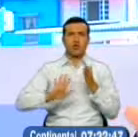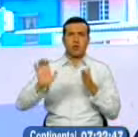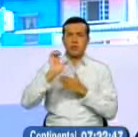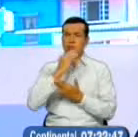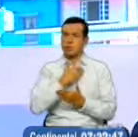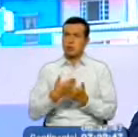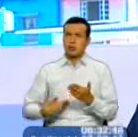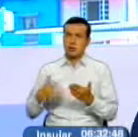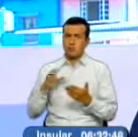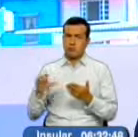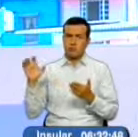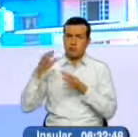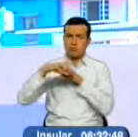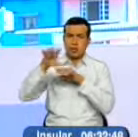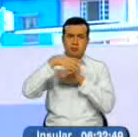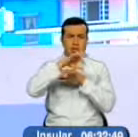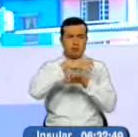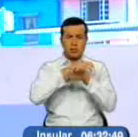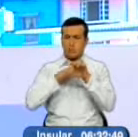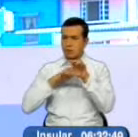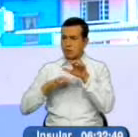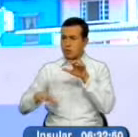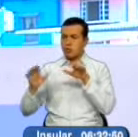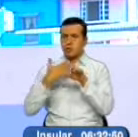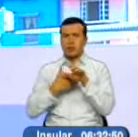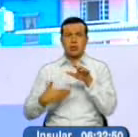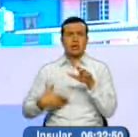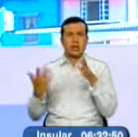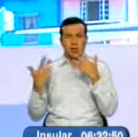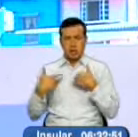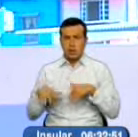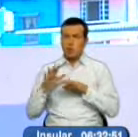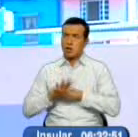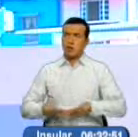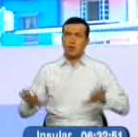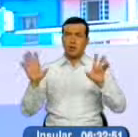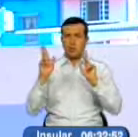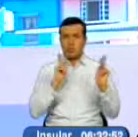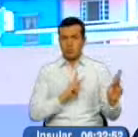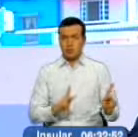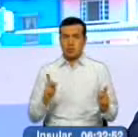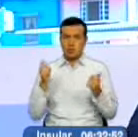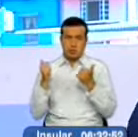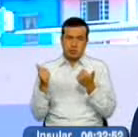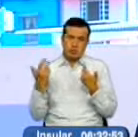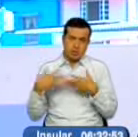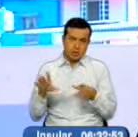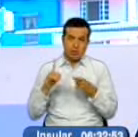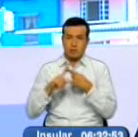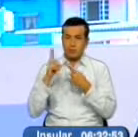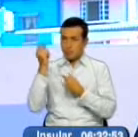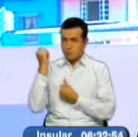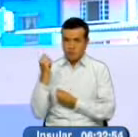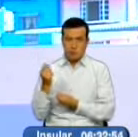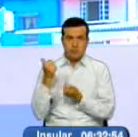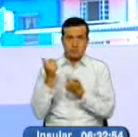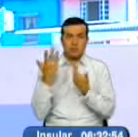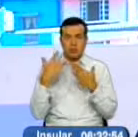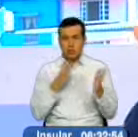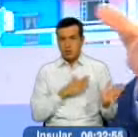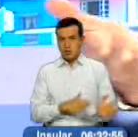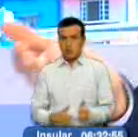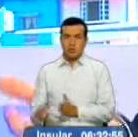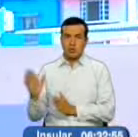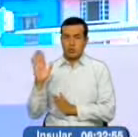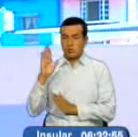Ejecutivo y una desconcentración del Ejecutivo en zonas de planificación y también de la inversión pública, que ahora tiene